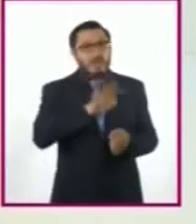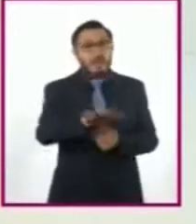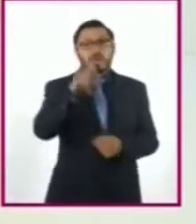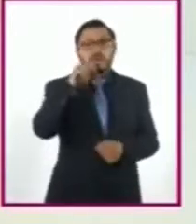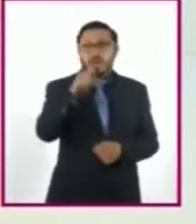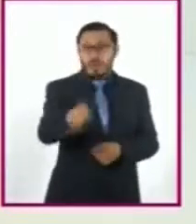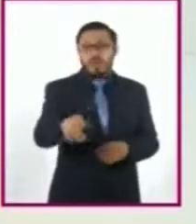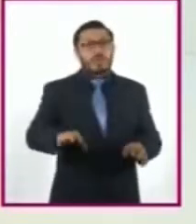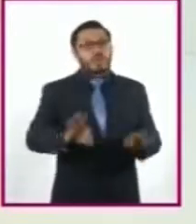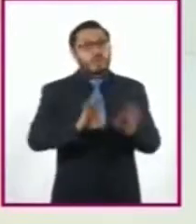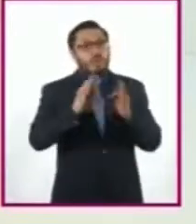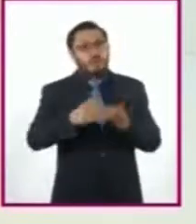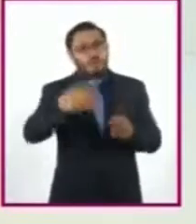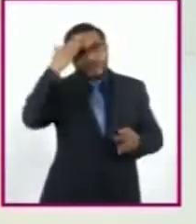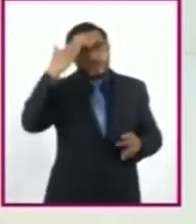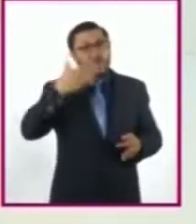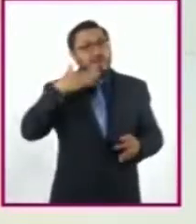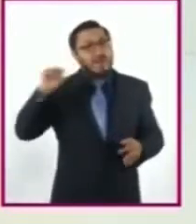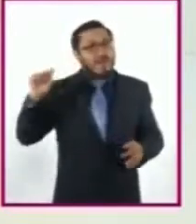sus potencialidades.